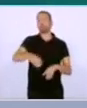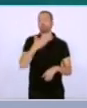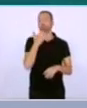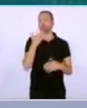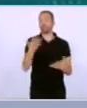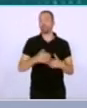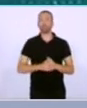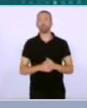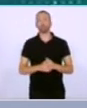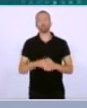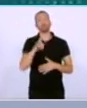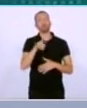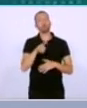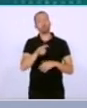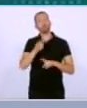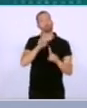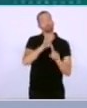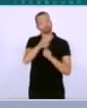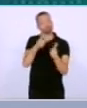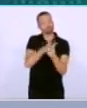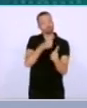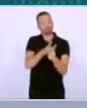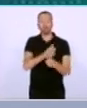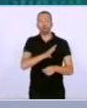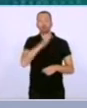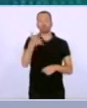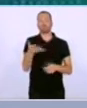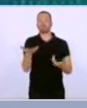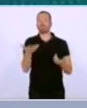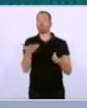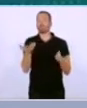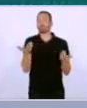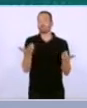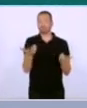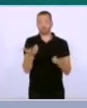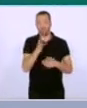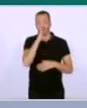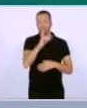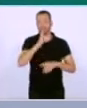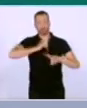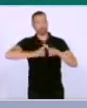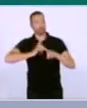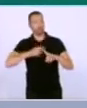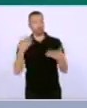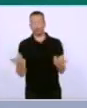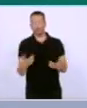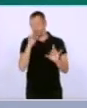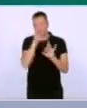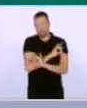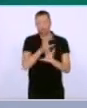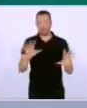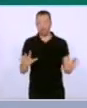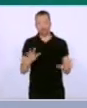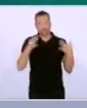por por razones de orientación sexual Es evidente que las agresiones están aumentando